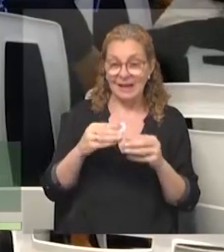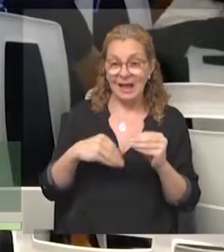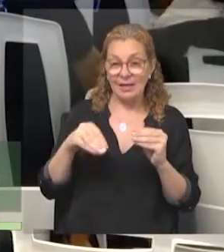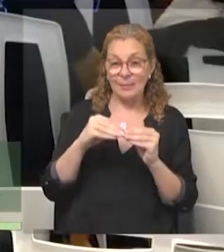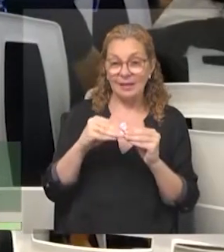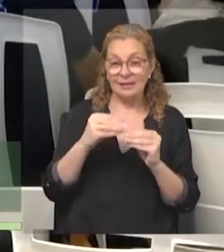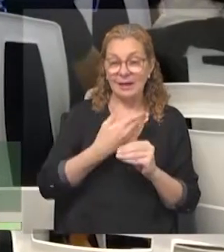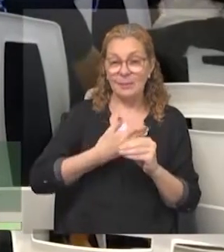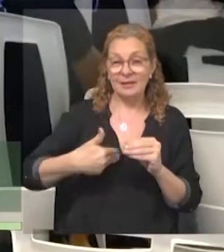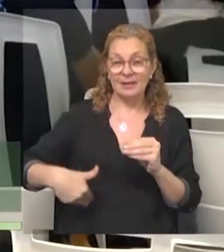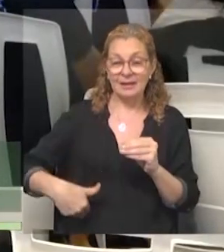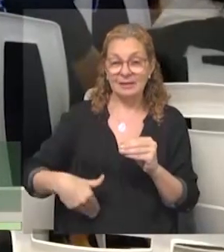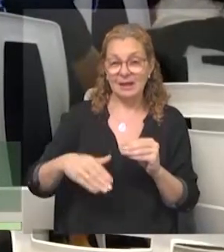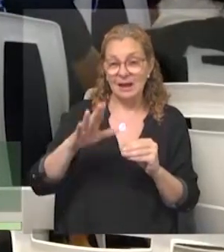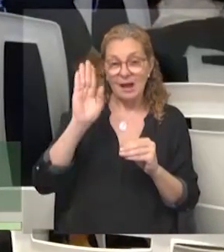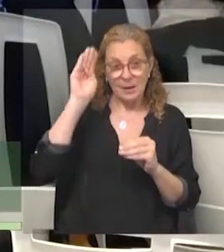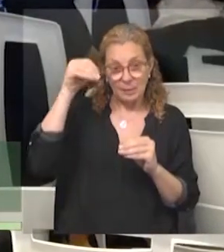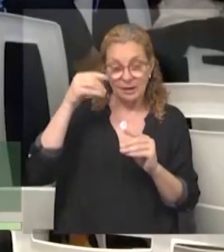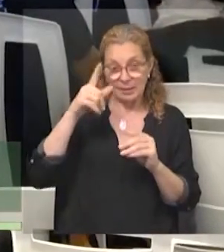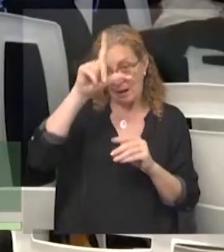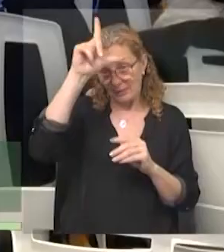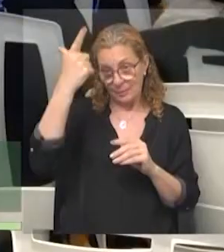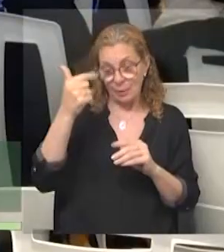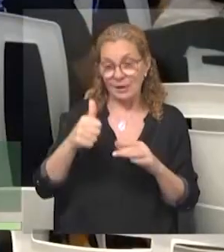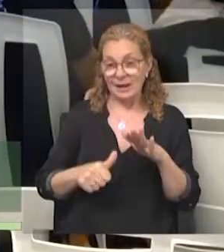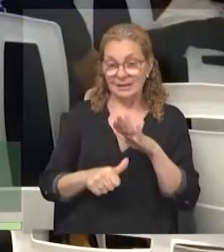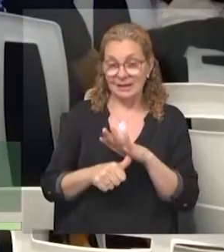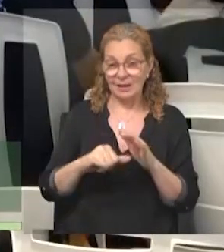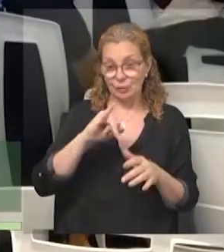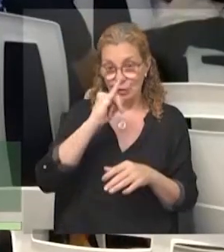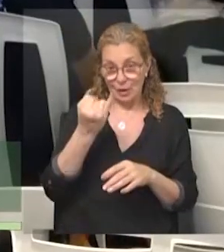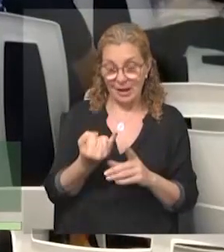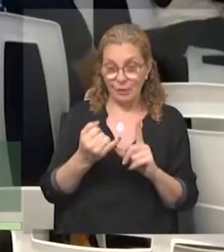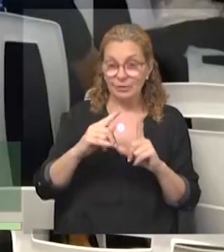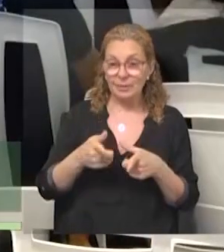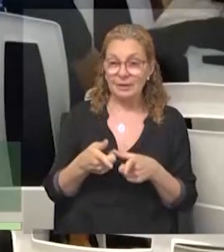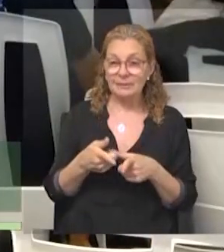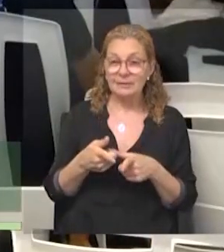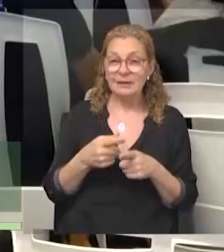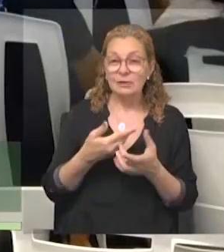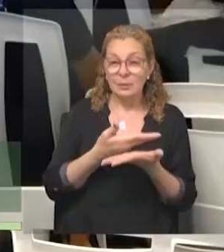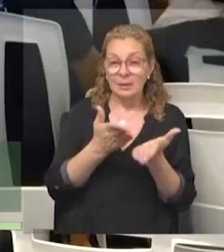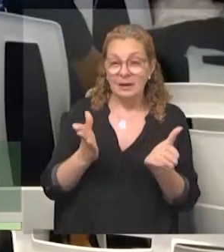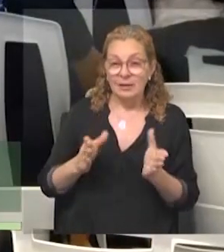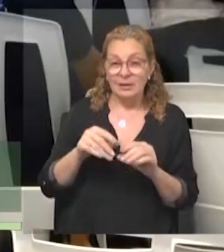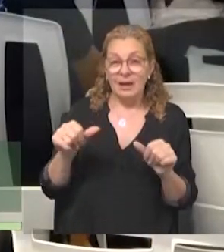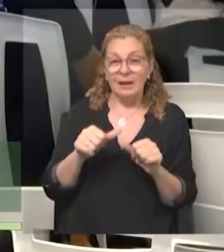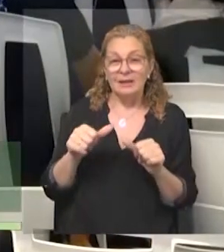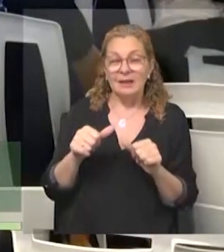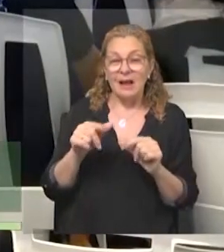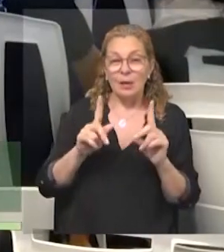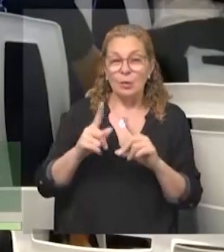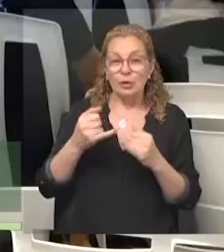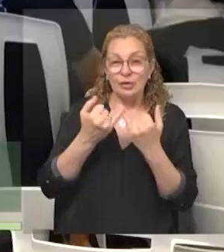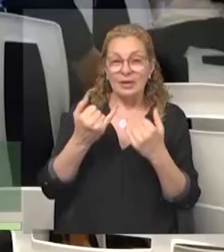candidato a la presidencia y del presidente de la república Luis la calle Pou del candidato Álvaro Delgado este plenario que se desarrolla unos días de las